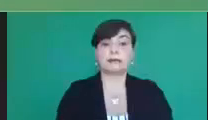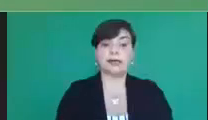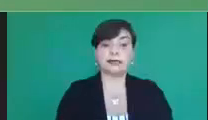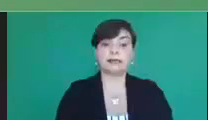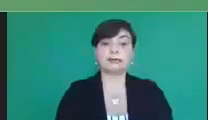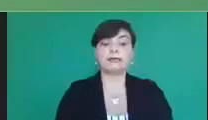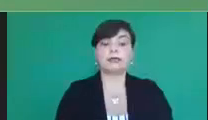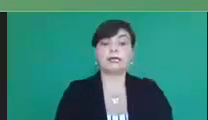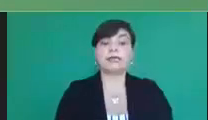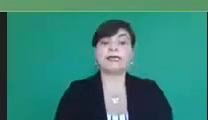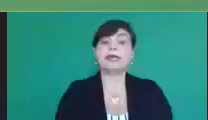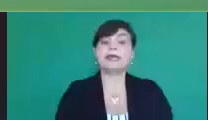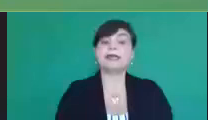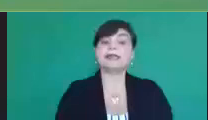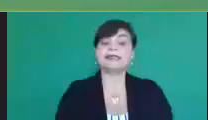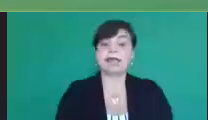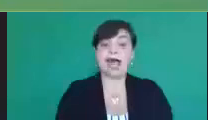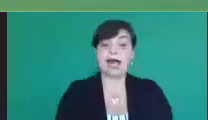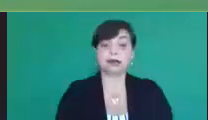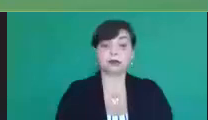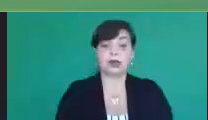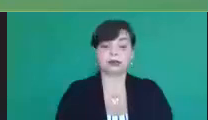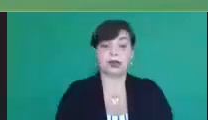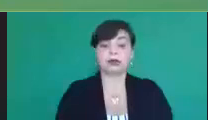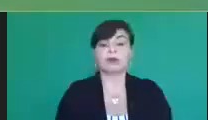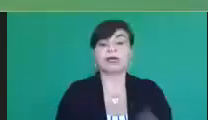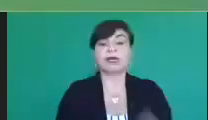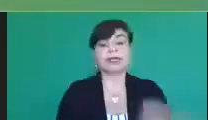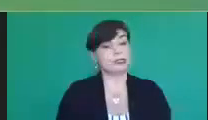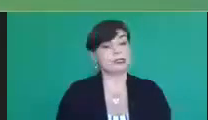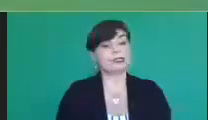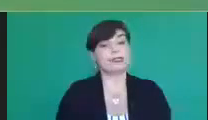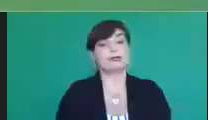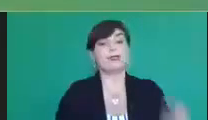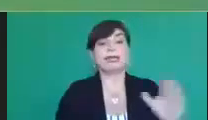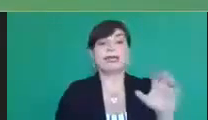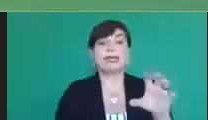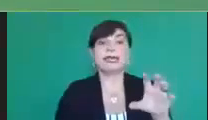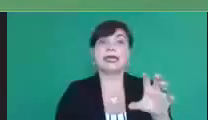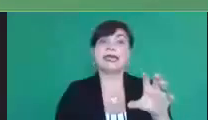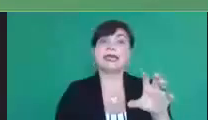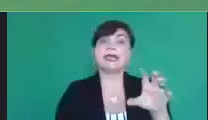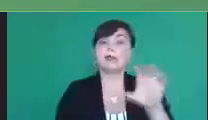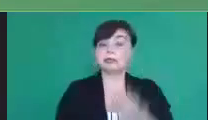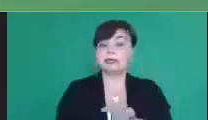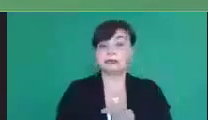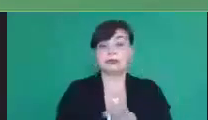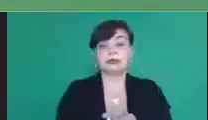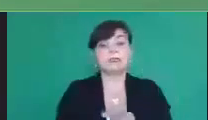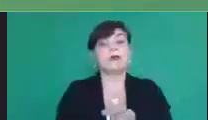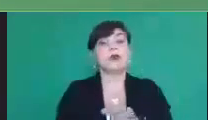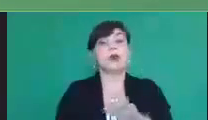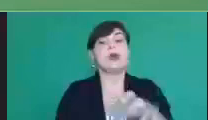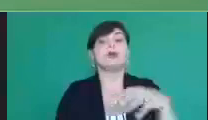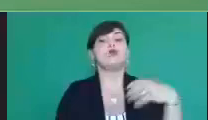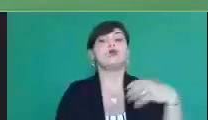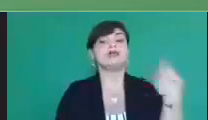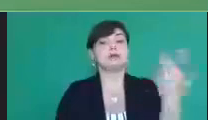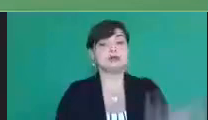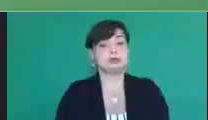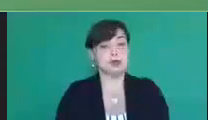página y que se ha actualizado. ¿Qué les quiero decir? Que el procedimiento que se evaluó no es